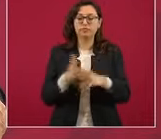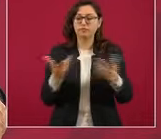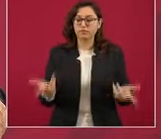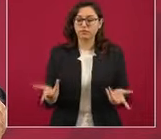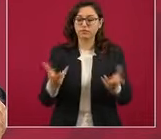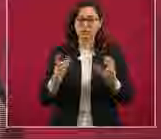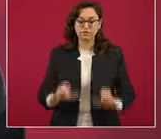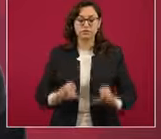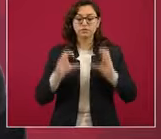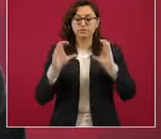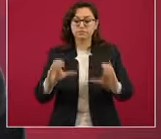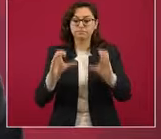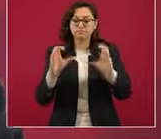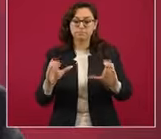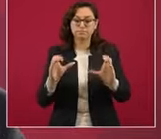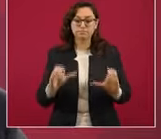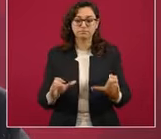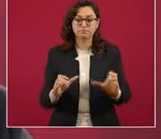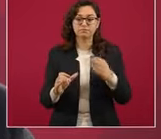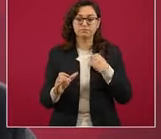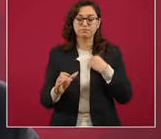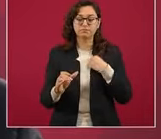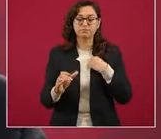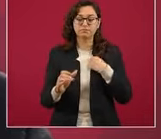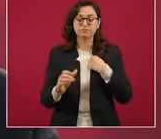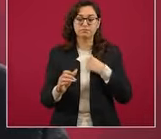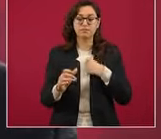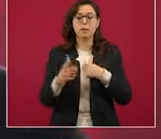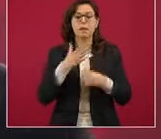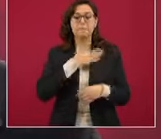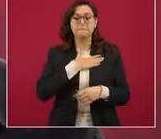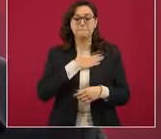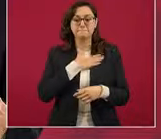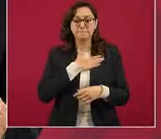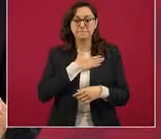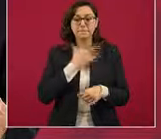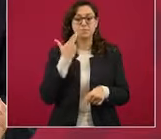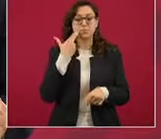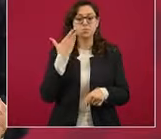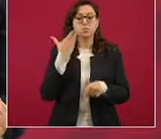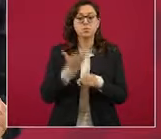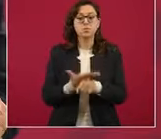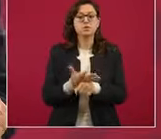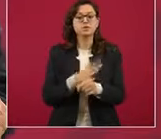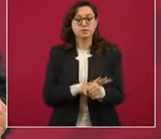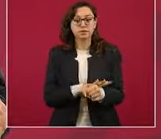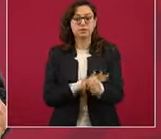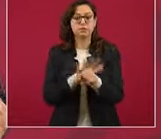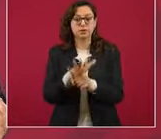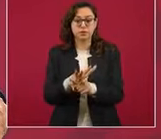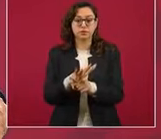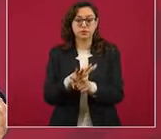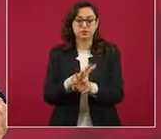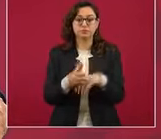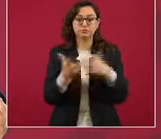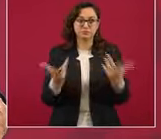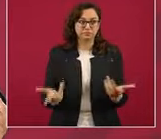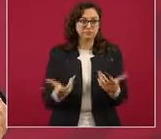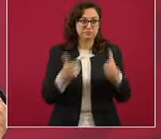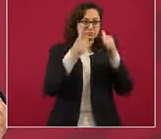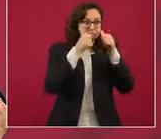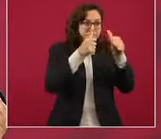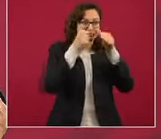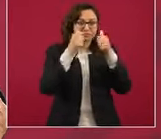cuidemos. Y también mi responsabilidad es de que nadie se quede sin